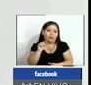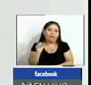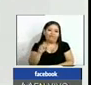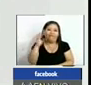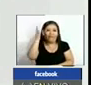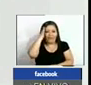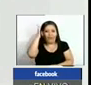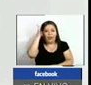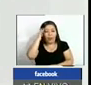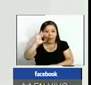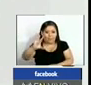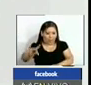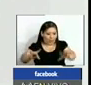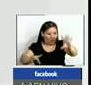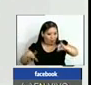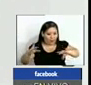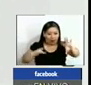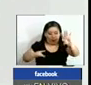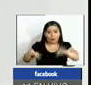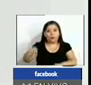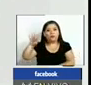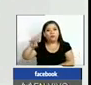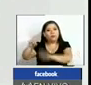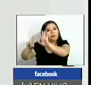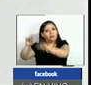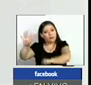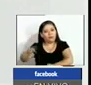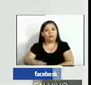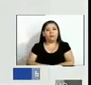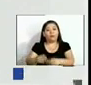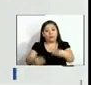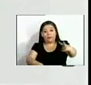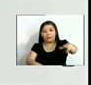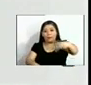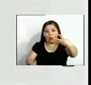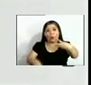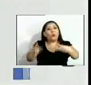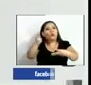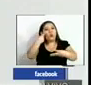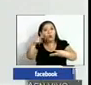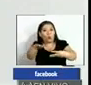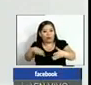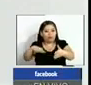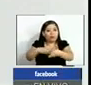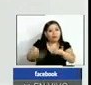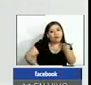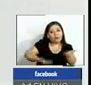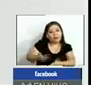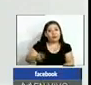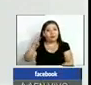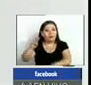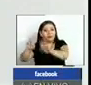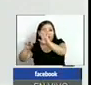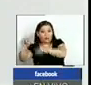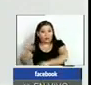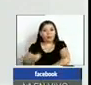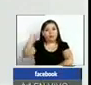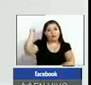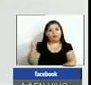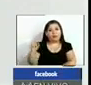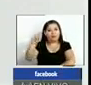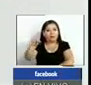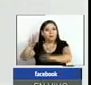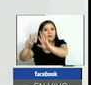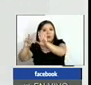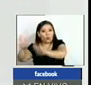un buen número de casos y lleva 464. Luego le sigue Mexicanos con 291, Ciudad Delgado con